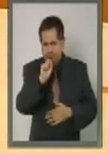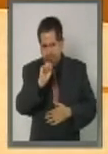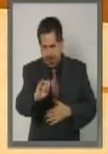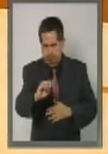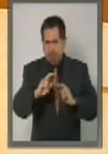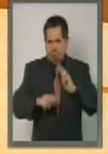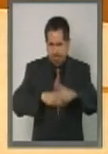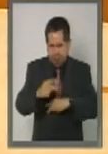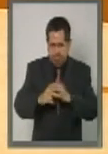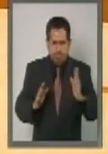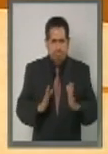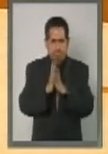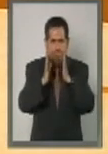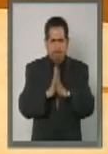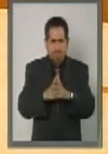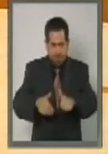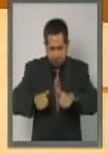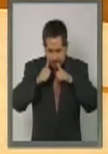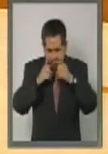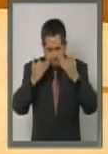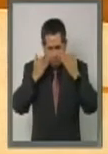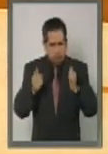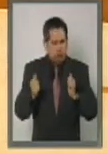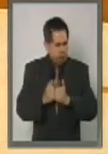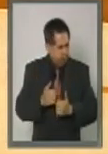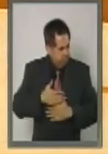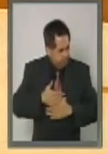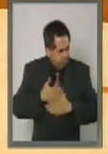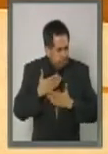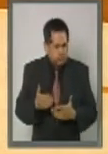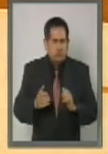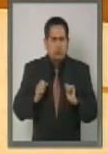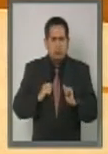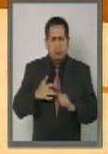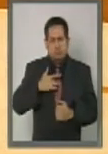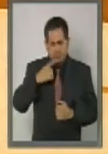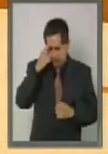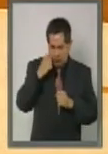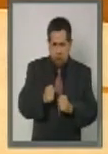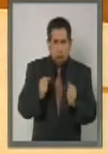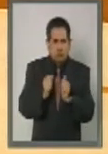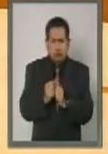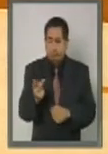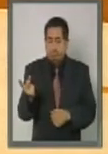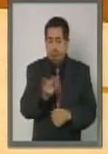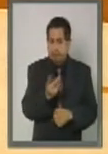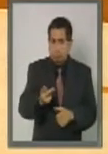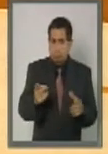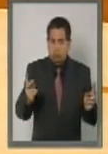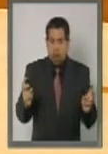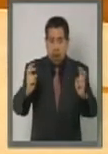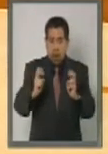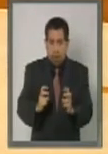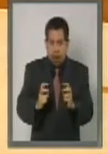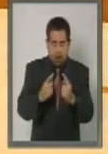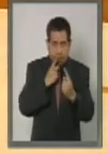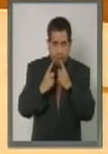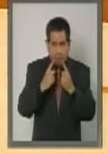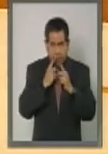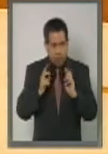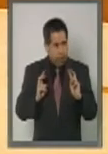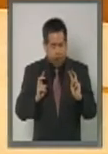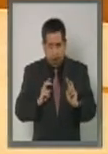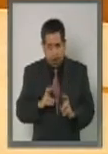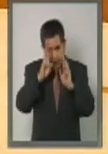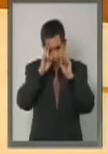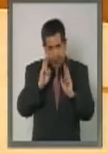este proceso, y lo haremos de buena fe, convencidos de que es a través de la diplomacia, con pleno respeto a las